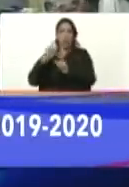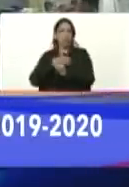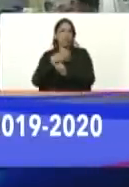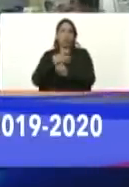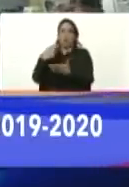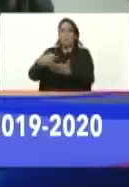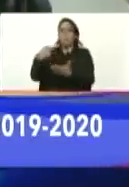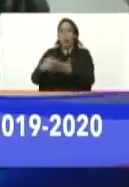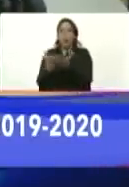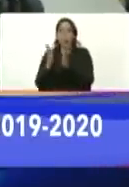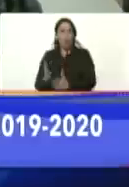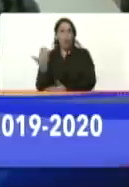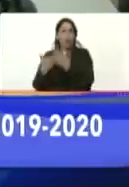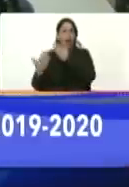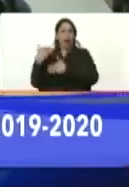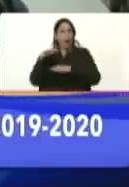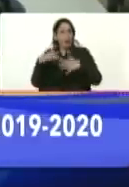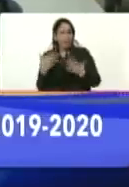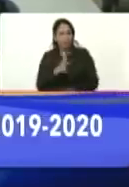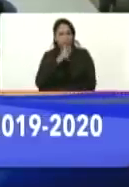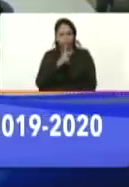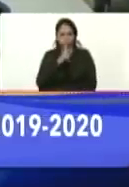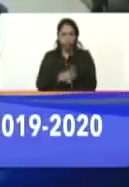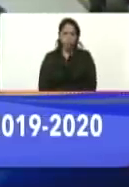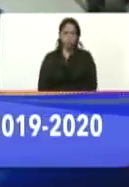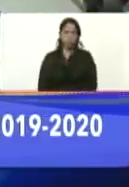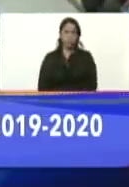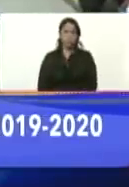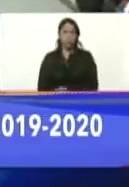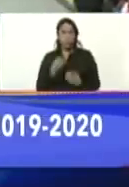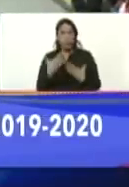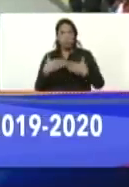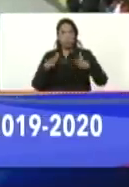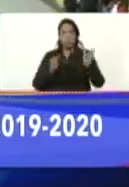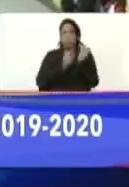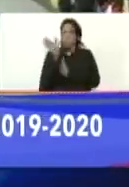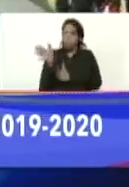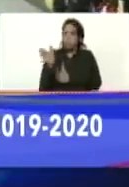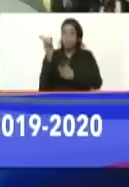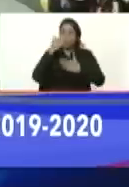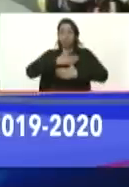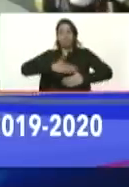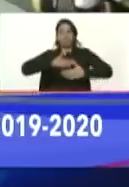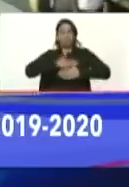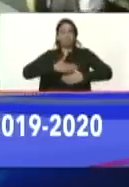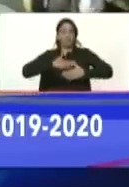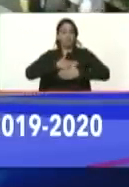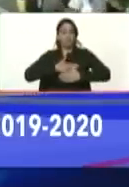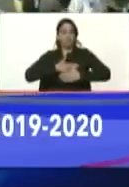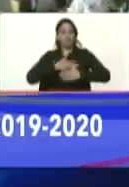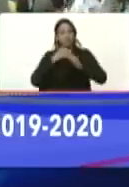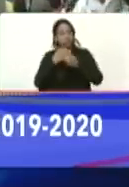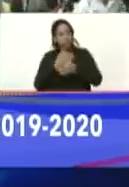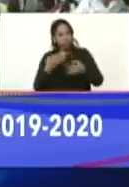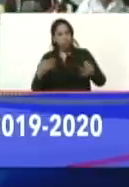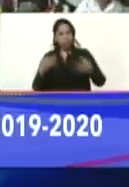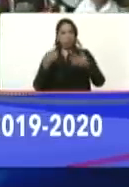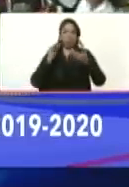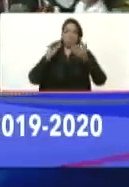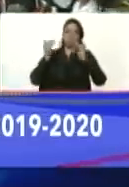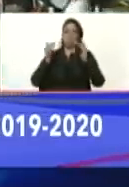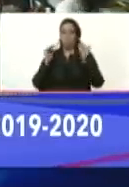pagar verdad bueno pública gratuita y de calidad calidad ética